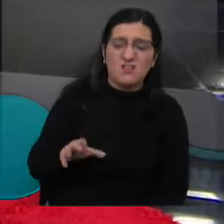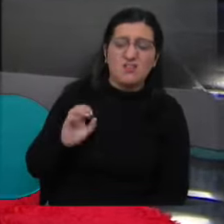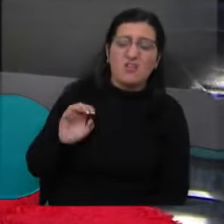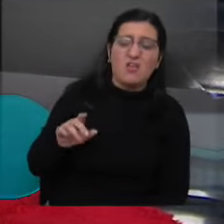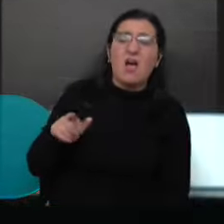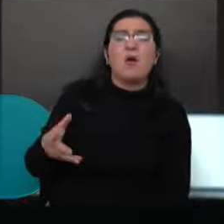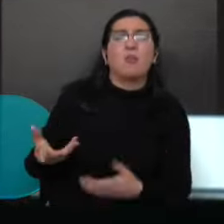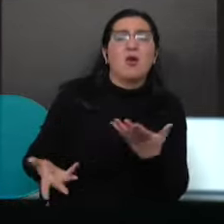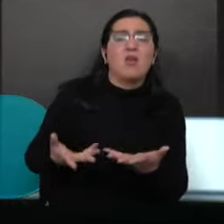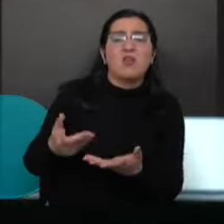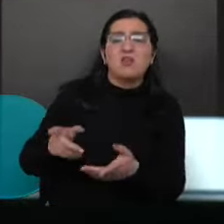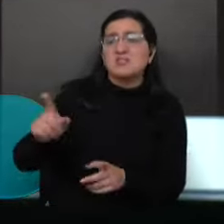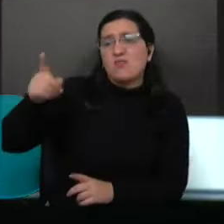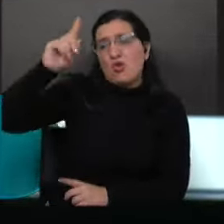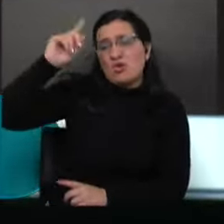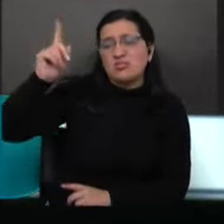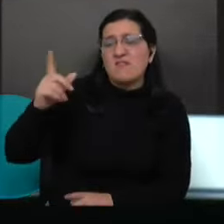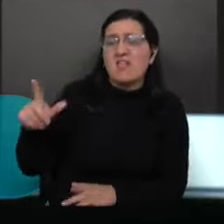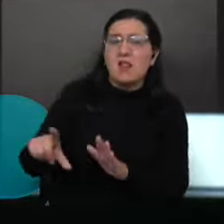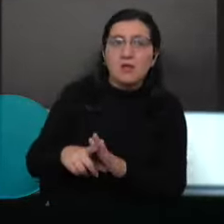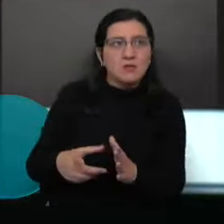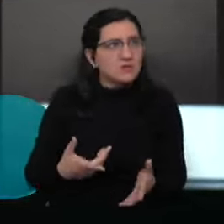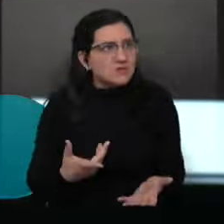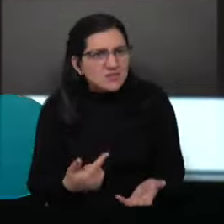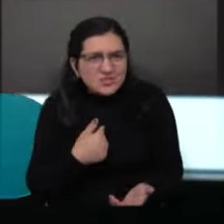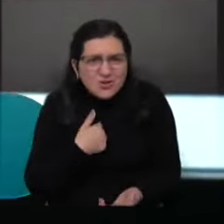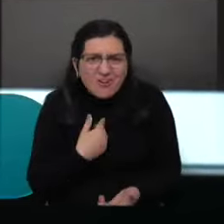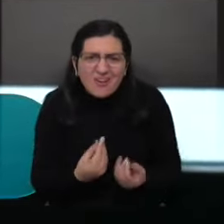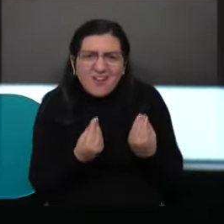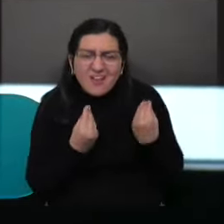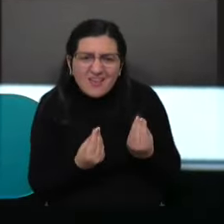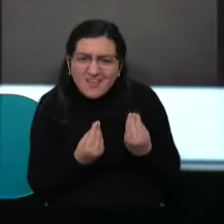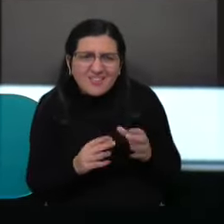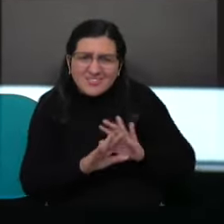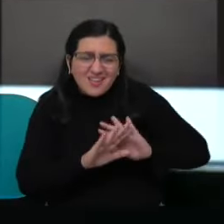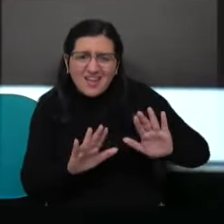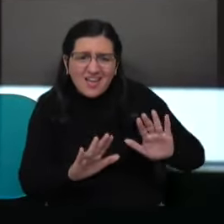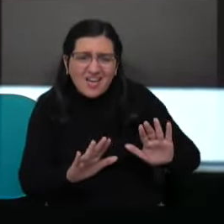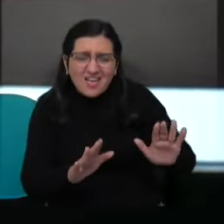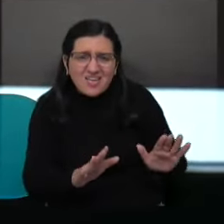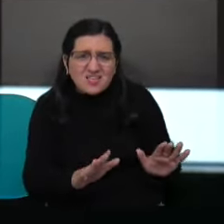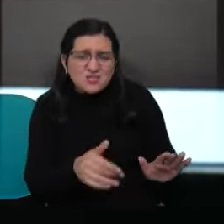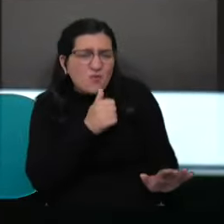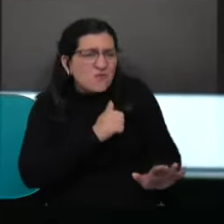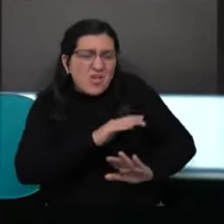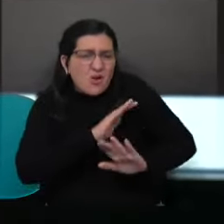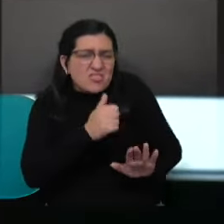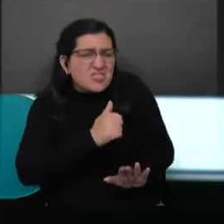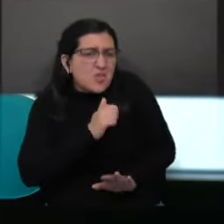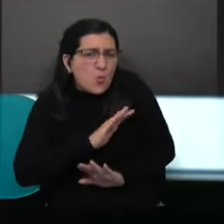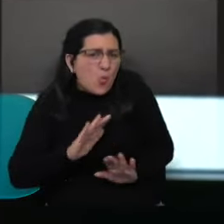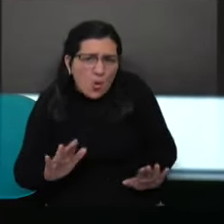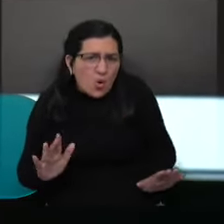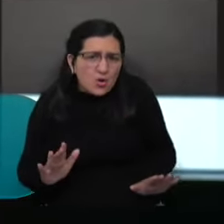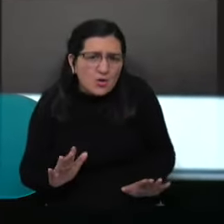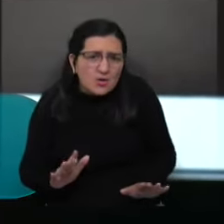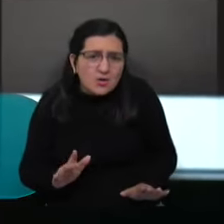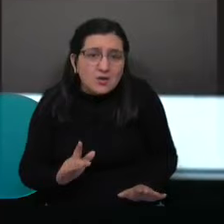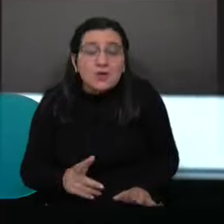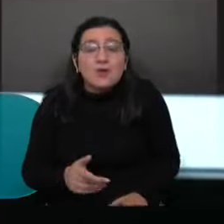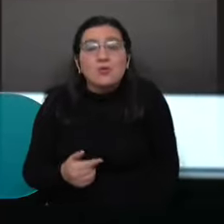Ah bueno si no te sabes ni la ley no y quedé como ya es ya está es obsoleto es obsoleto yo no la O sea cuando me